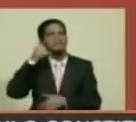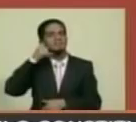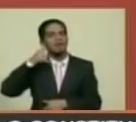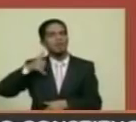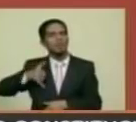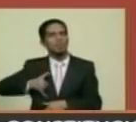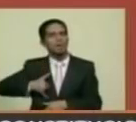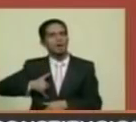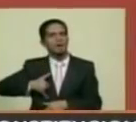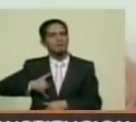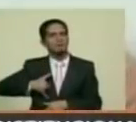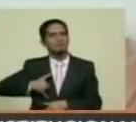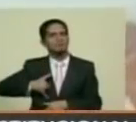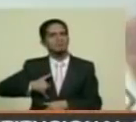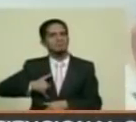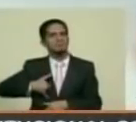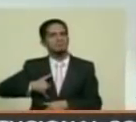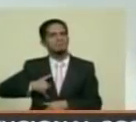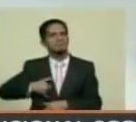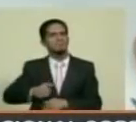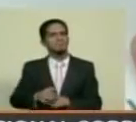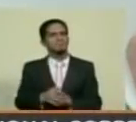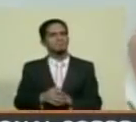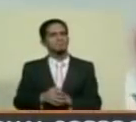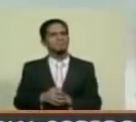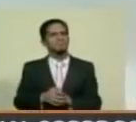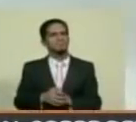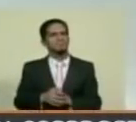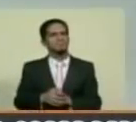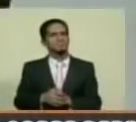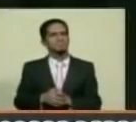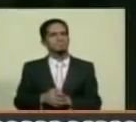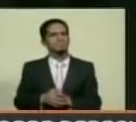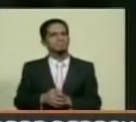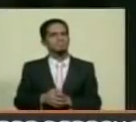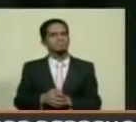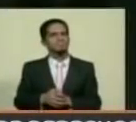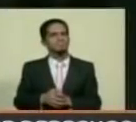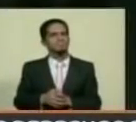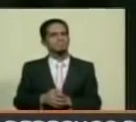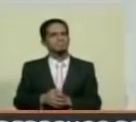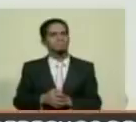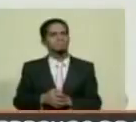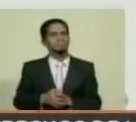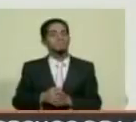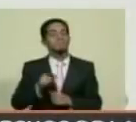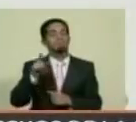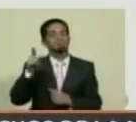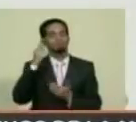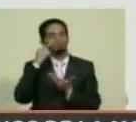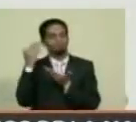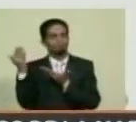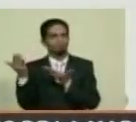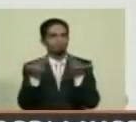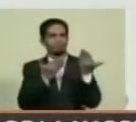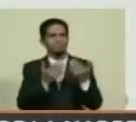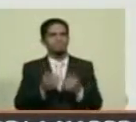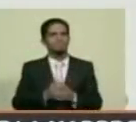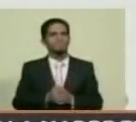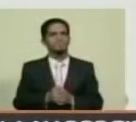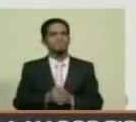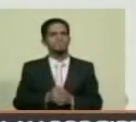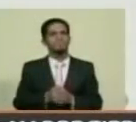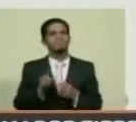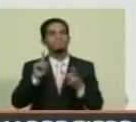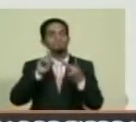del celular del traidor, debidamente detenido y a las órdenes de la Fiscalía Militar. Aquí